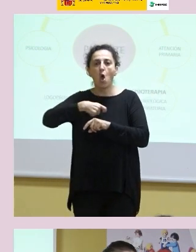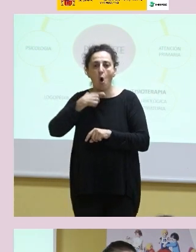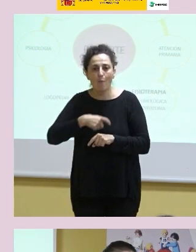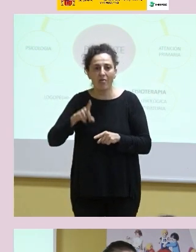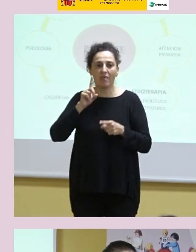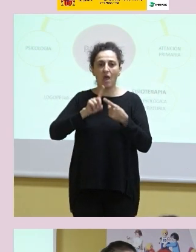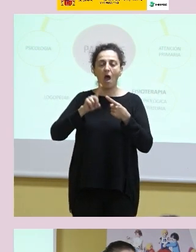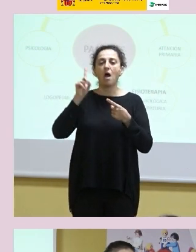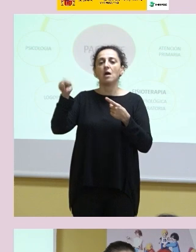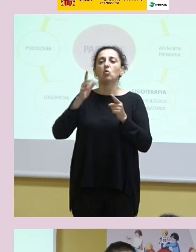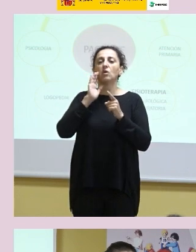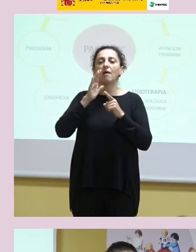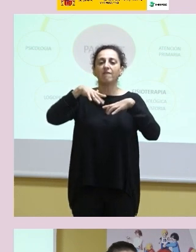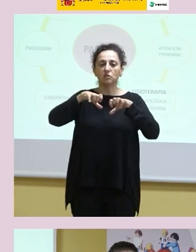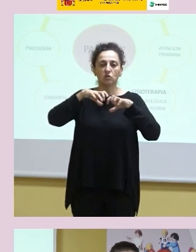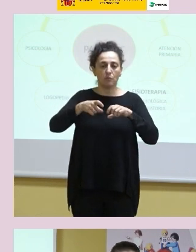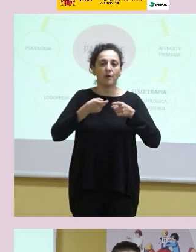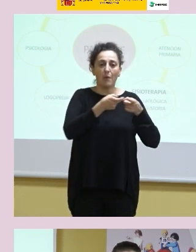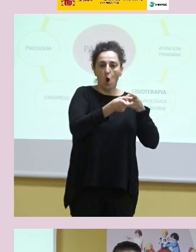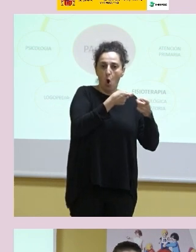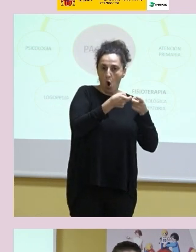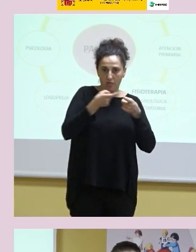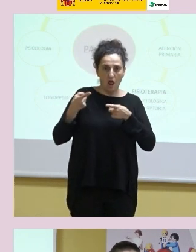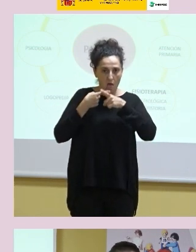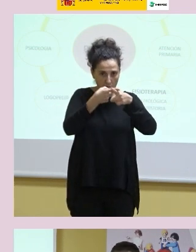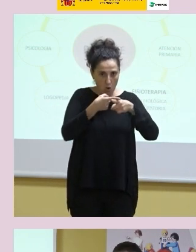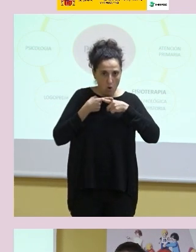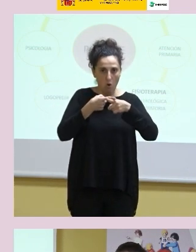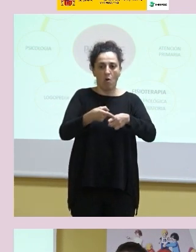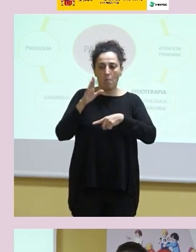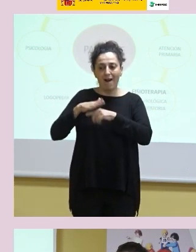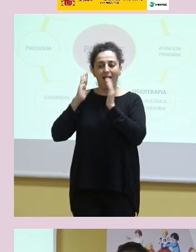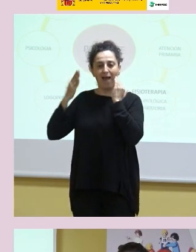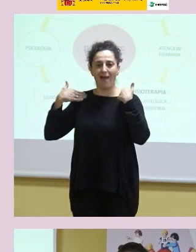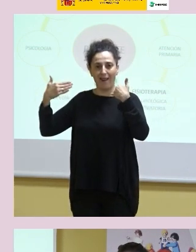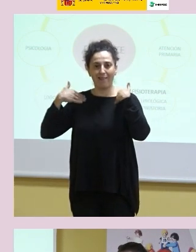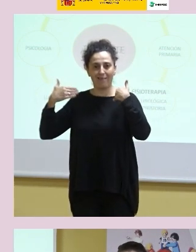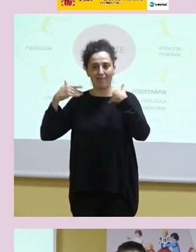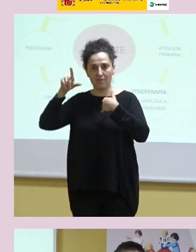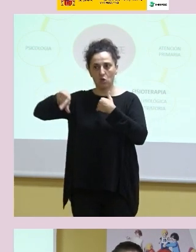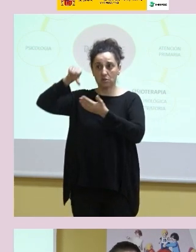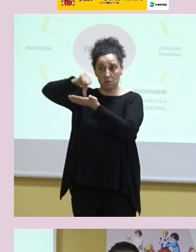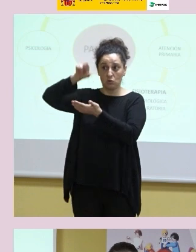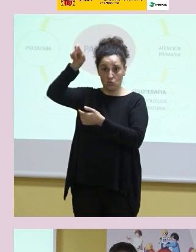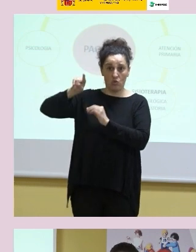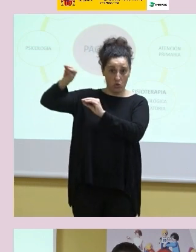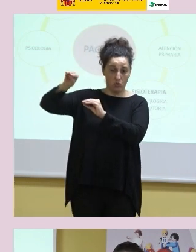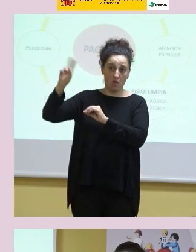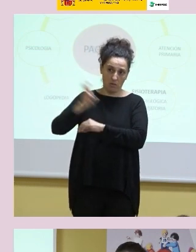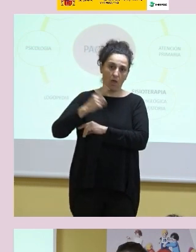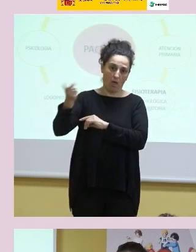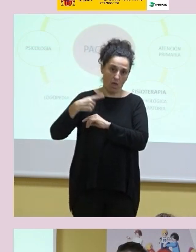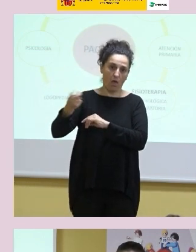trabajo de una fisioterapeuta con la que me he coordinado también para que él vaya haciendo ejercicios en su localidad en vez de tener que venir tanto a